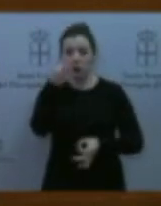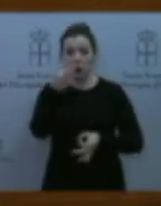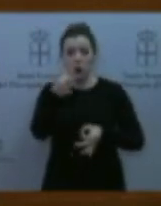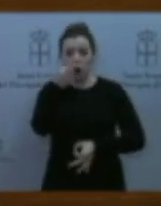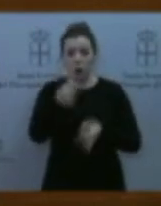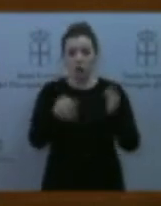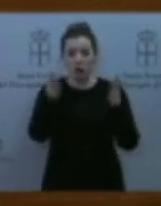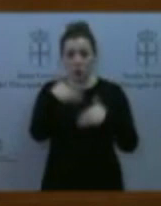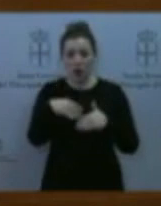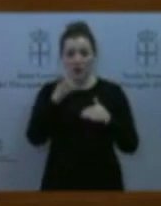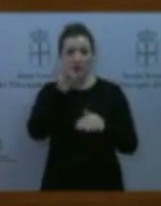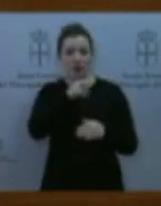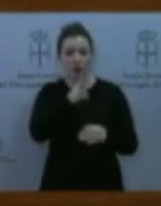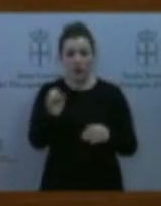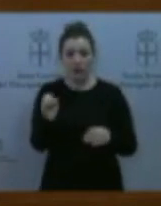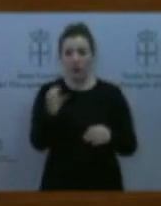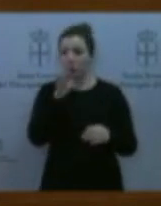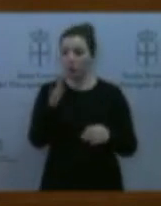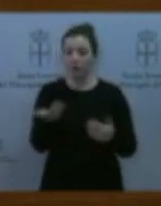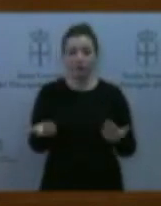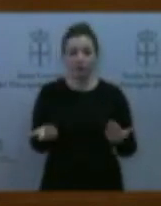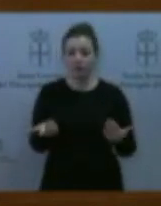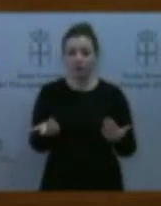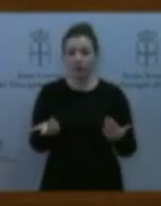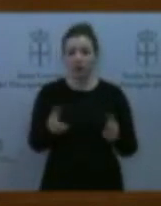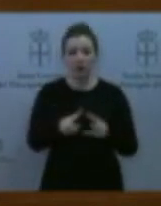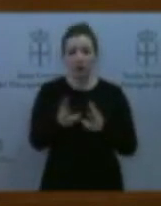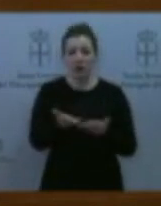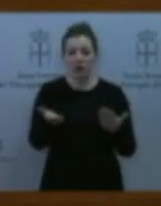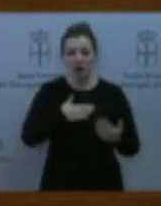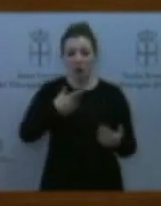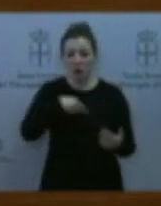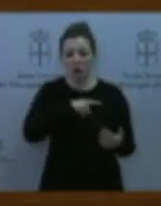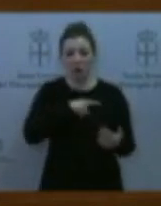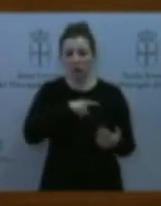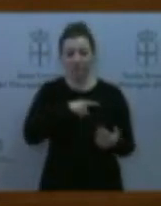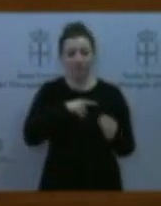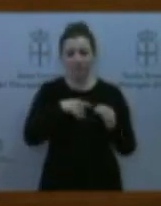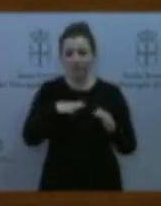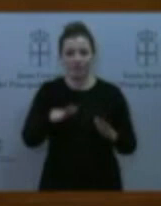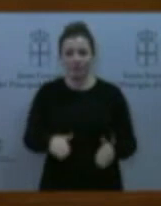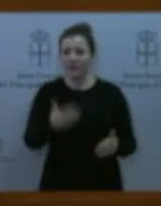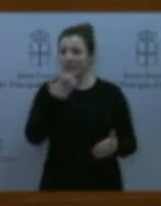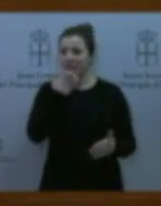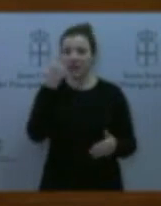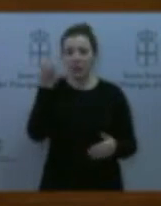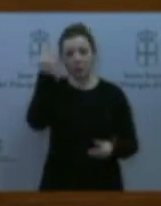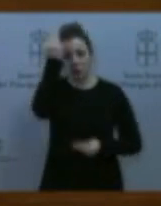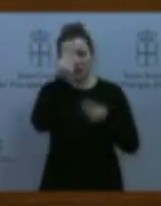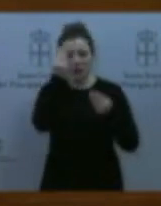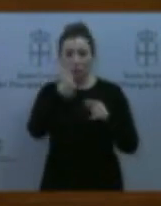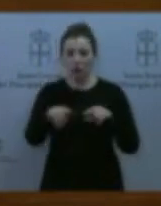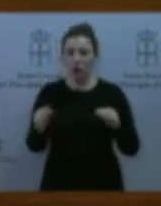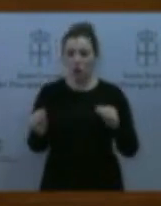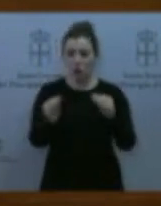en nuestra sociedad, como dice Clara Valverde, si queremos pensar en lo común. Esta ley, con sus virtudes y